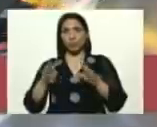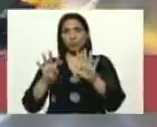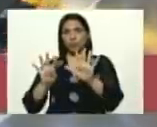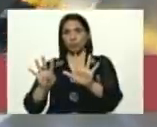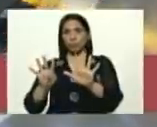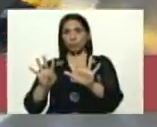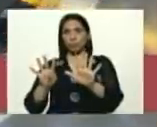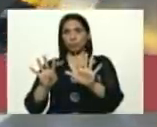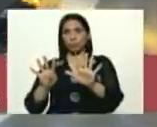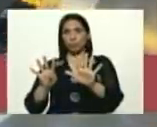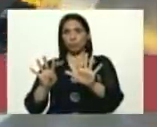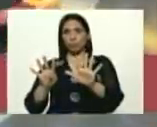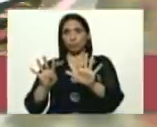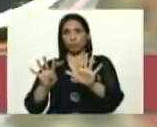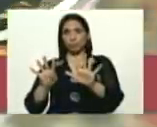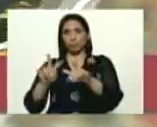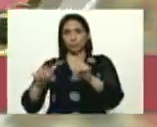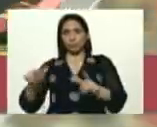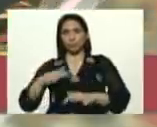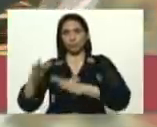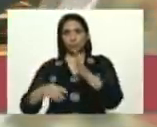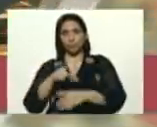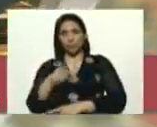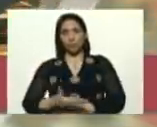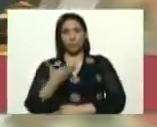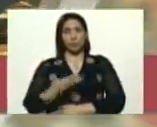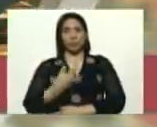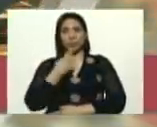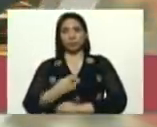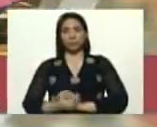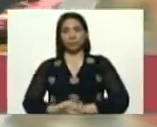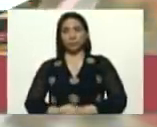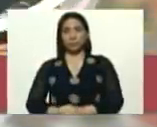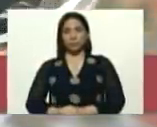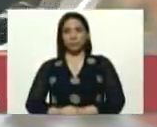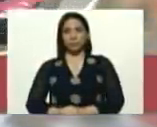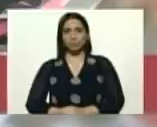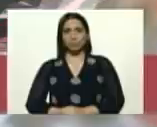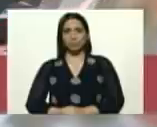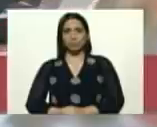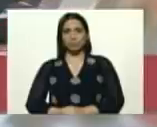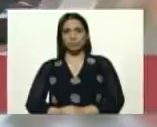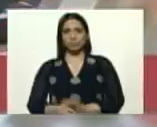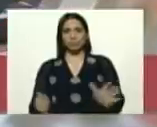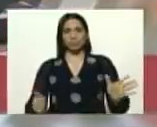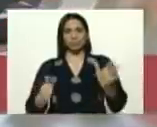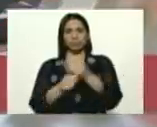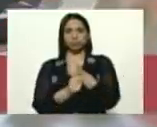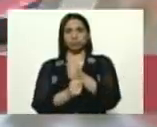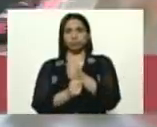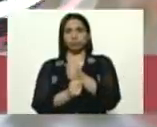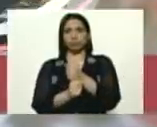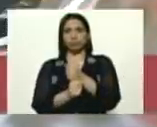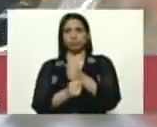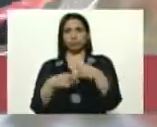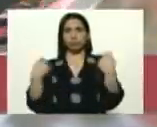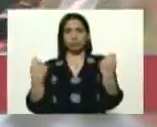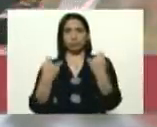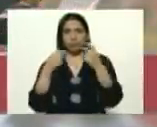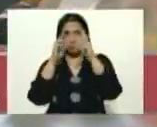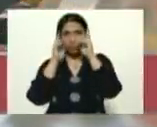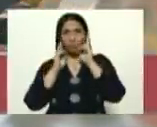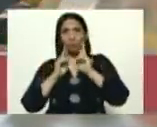nueve nuevos casos. Estos casos, importantes señalar, que fueron captados en las jornadas de